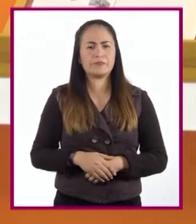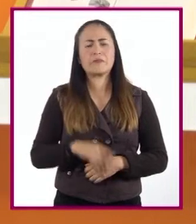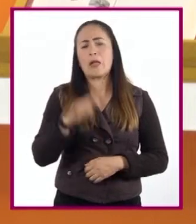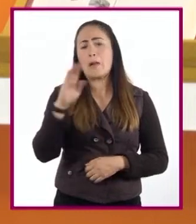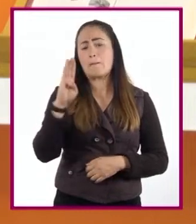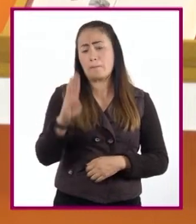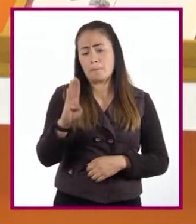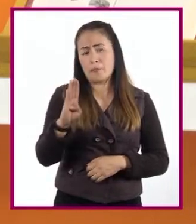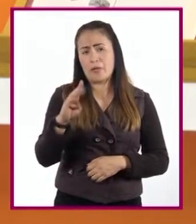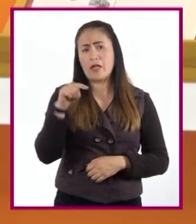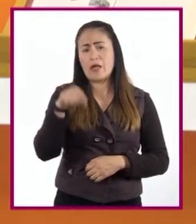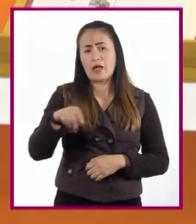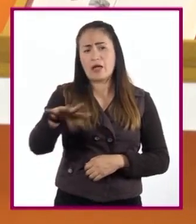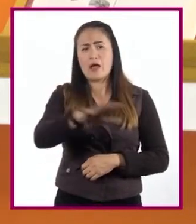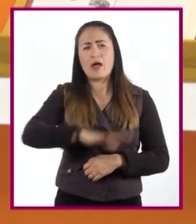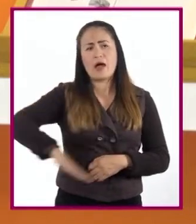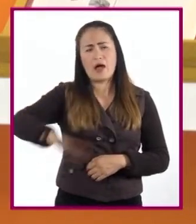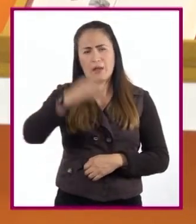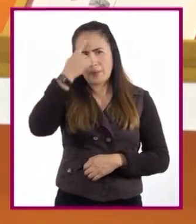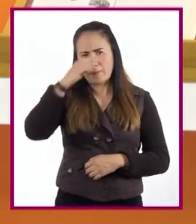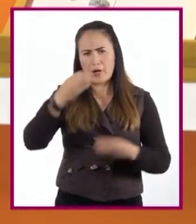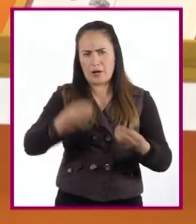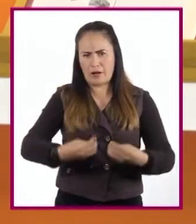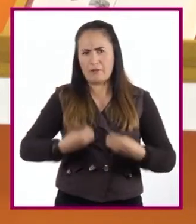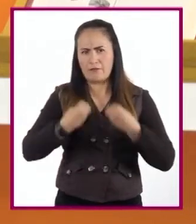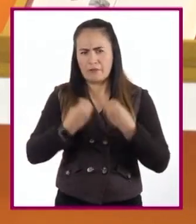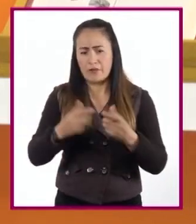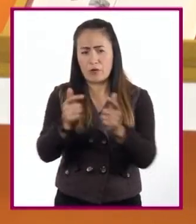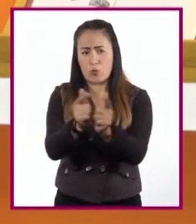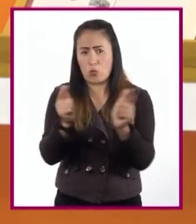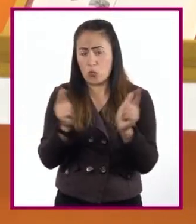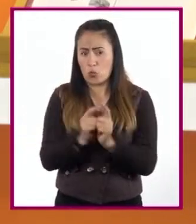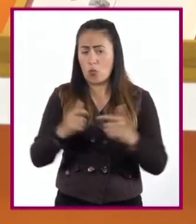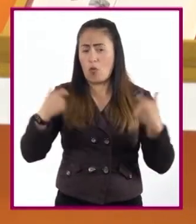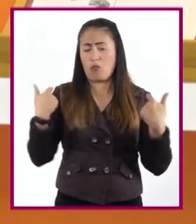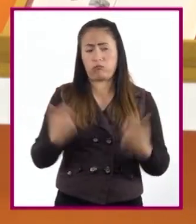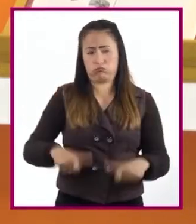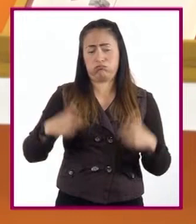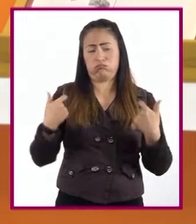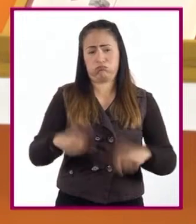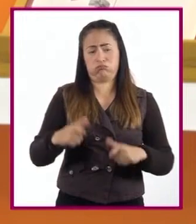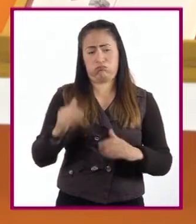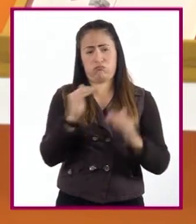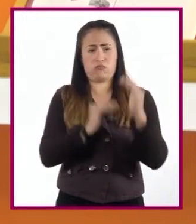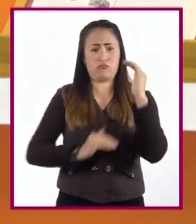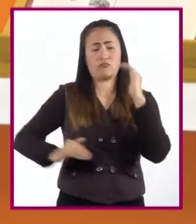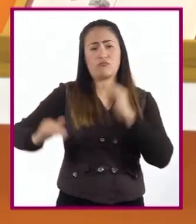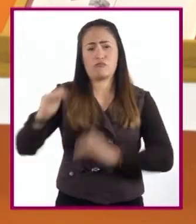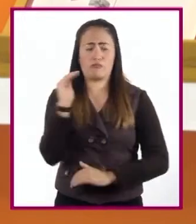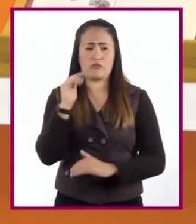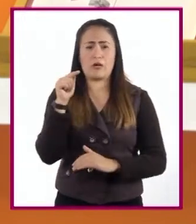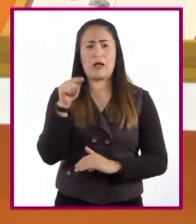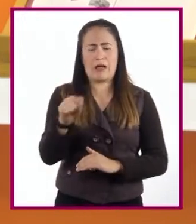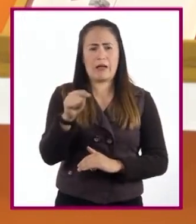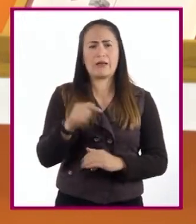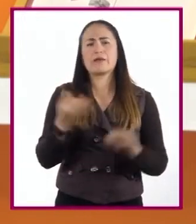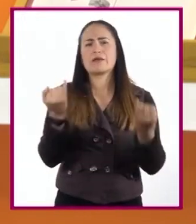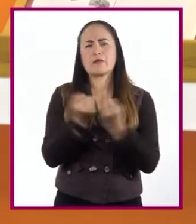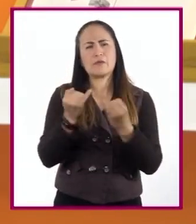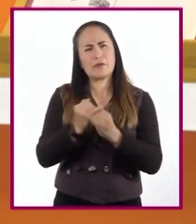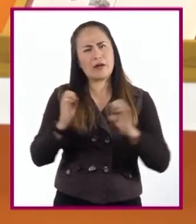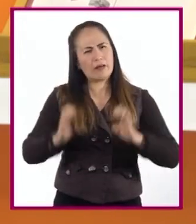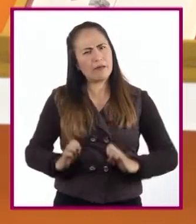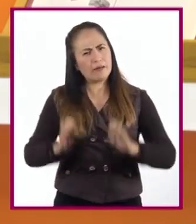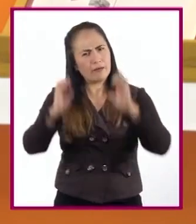se establecieron las áreas habitacionales de los grupos de la élite. Una de las estructuras más relevantes en el mismo sitio fue